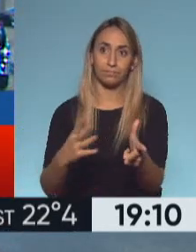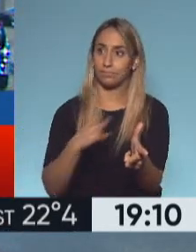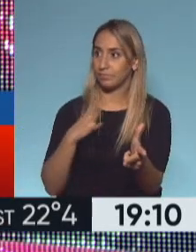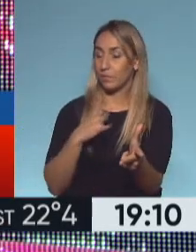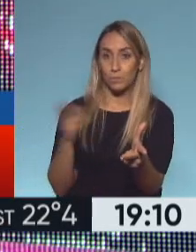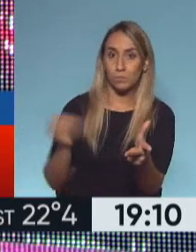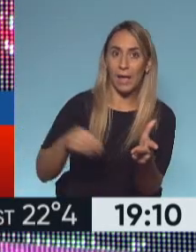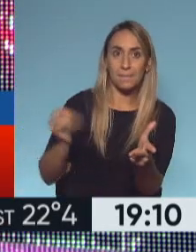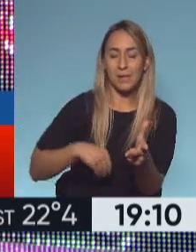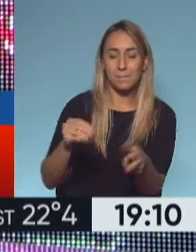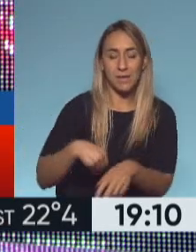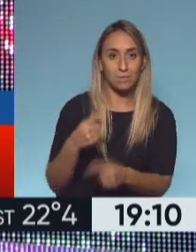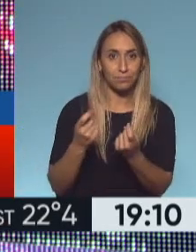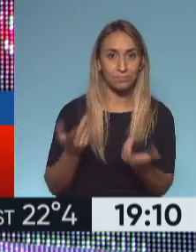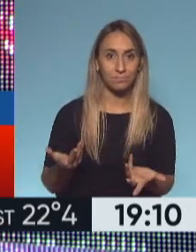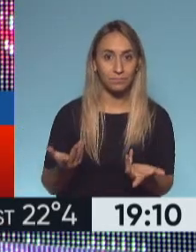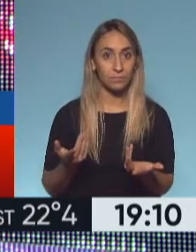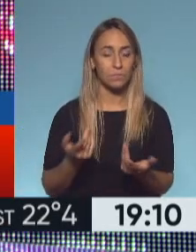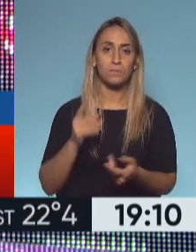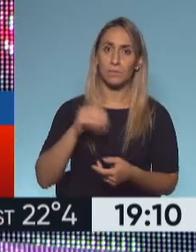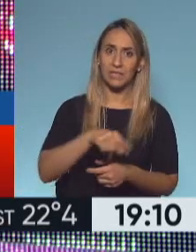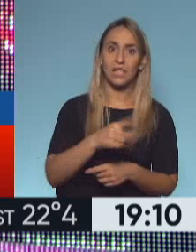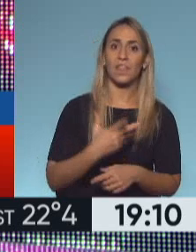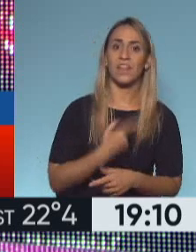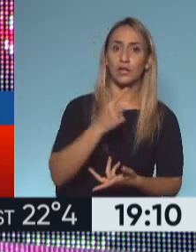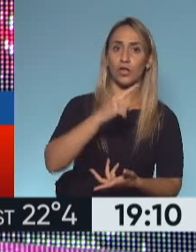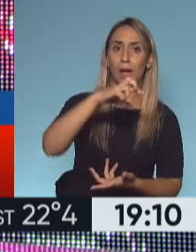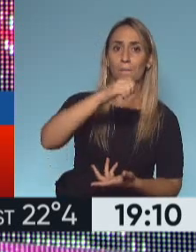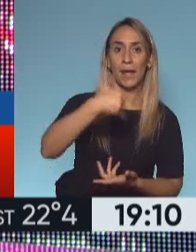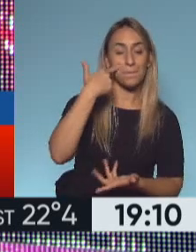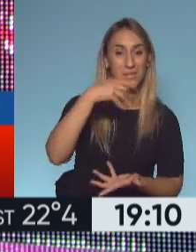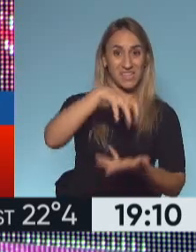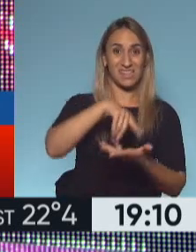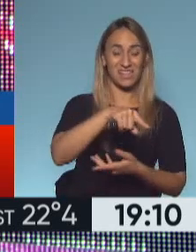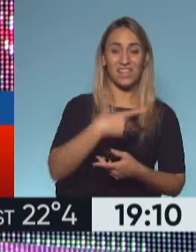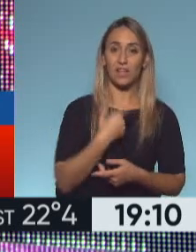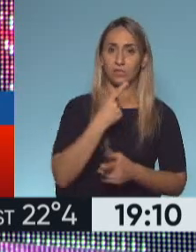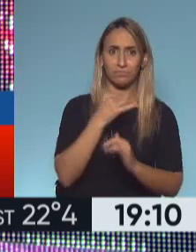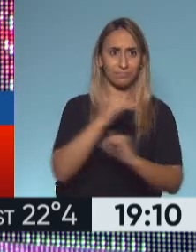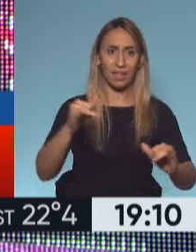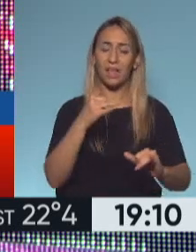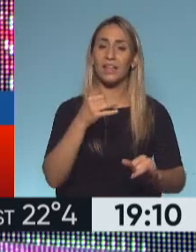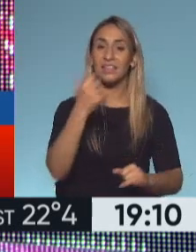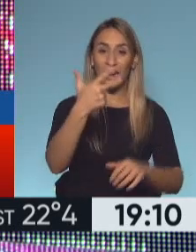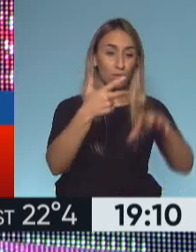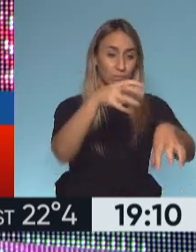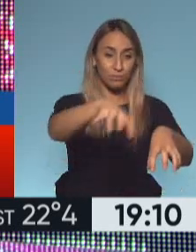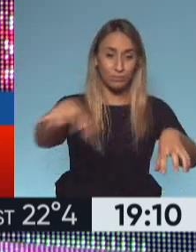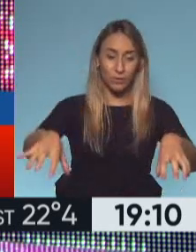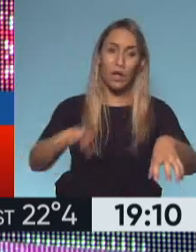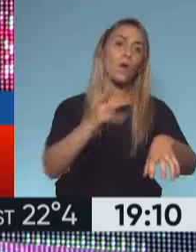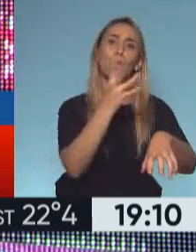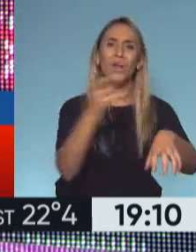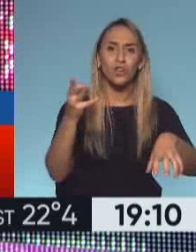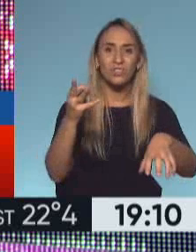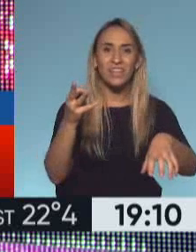a que se vacunen también en las sedes del PAMI. Exactamente. Son 3 vacunatorios que se abrieron el día lunes, que pueden vacunar hasta 400 personas cada